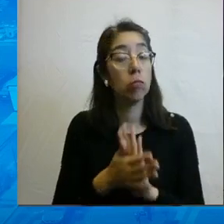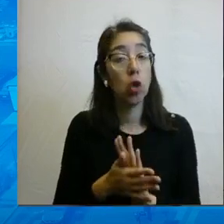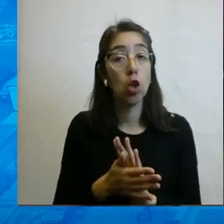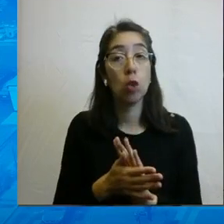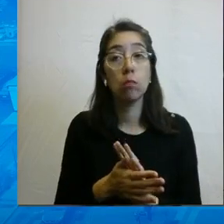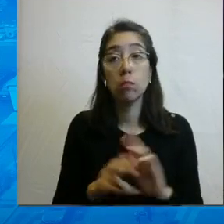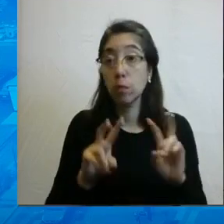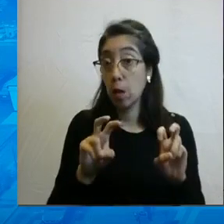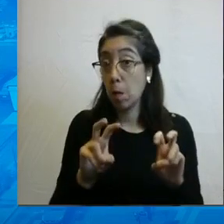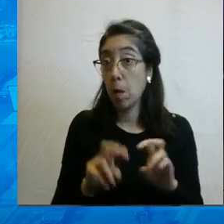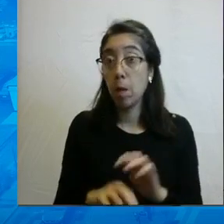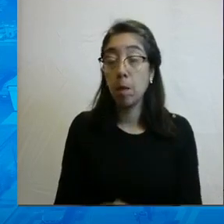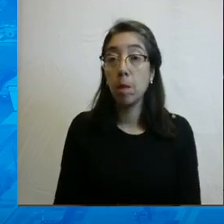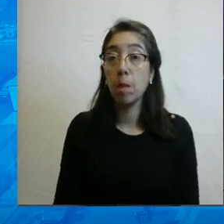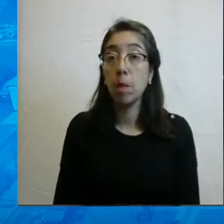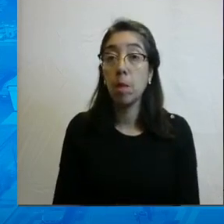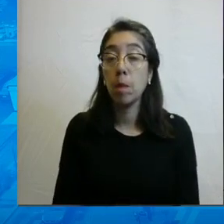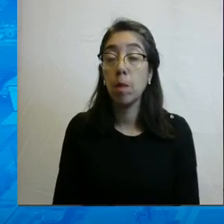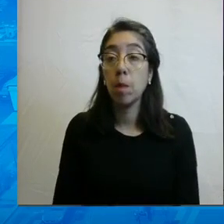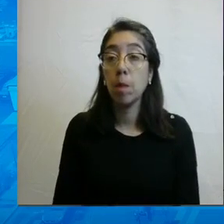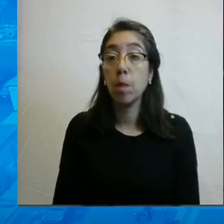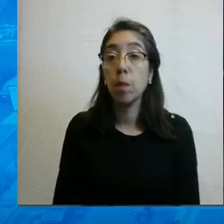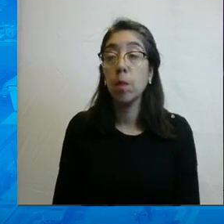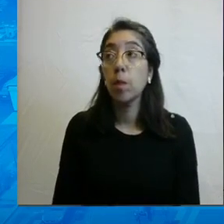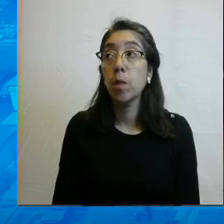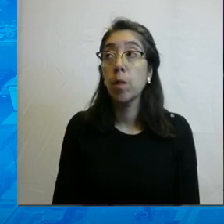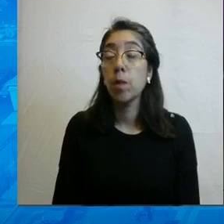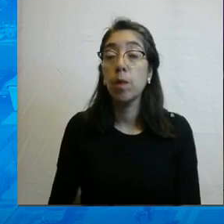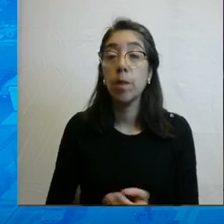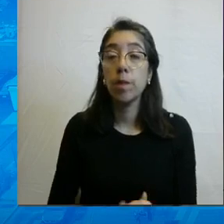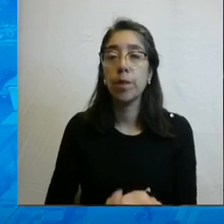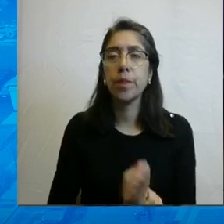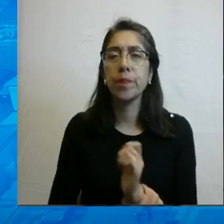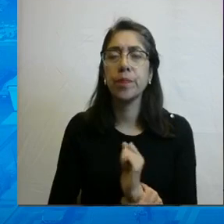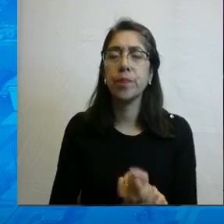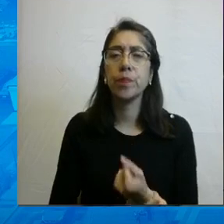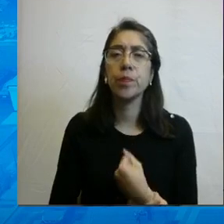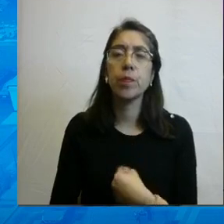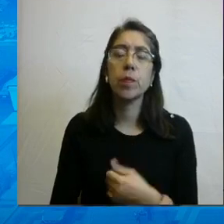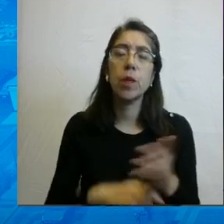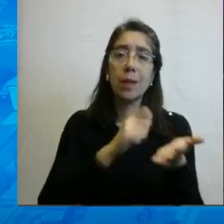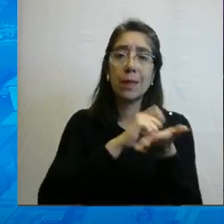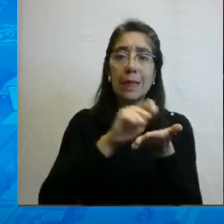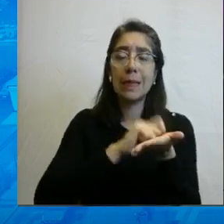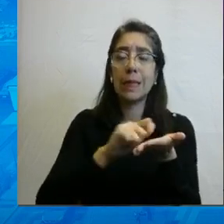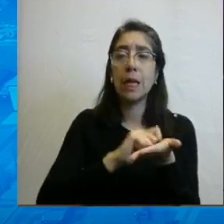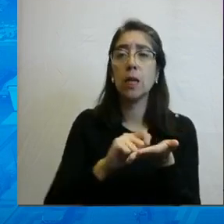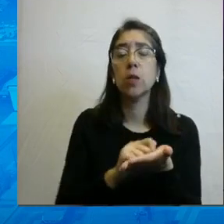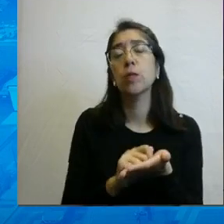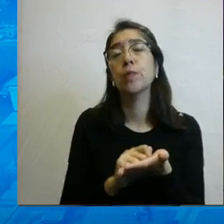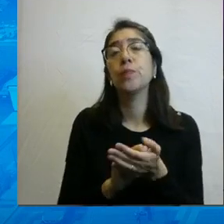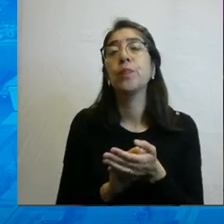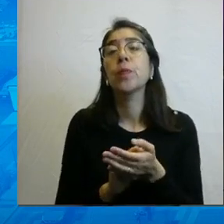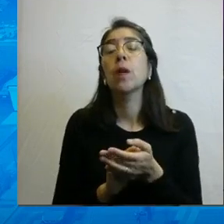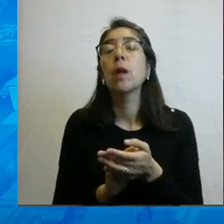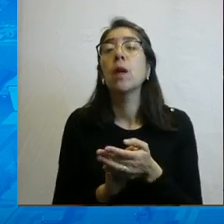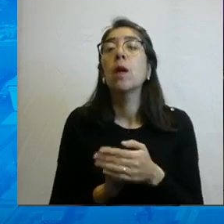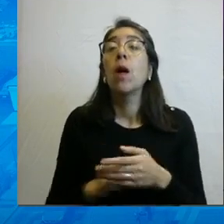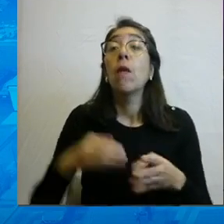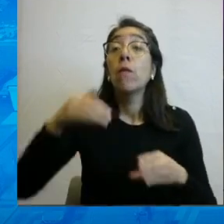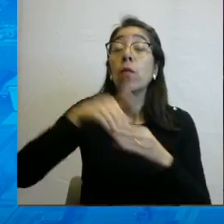movimientos. Siendo así, entonces, secretario, ¿tomamos la votación? Ya, procedemos entonces a la